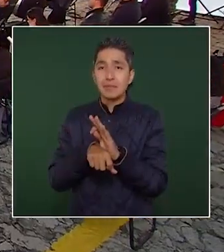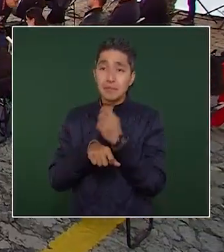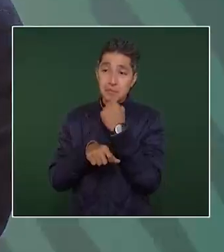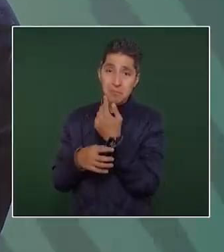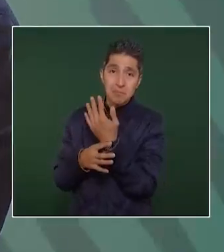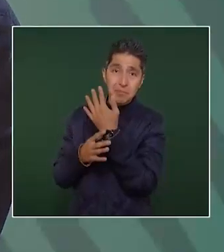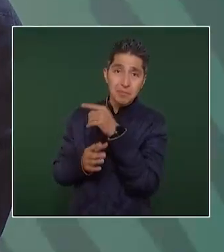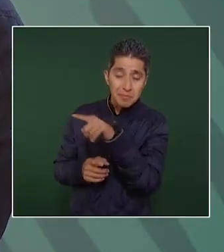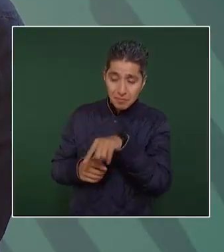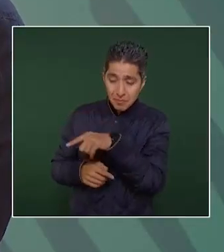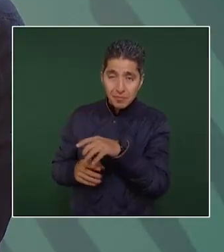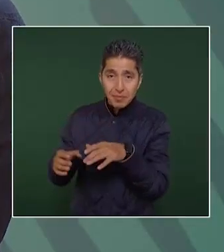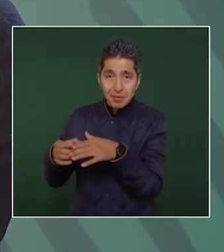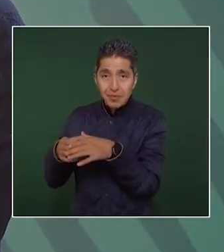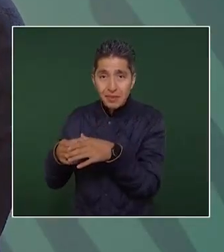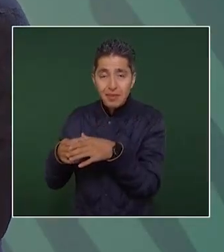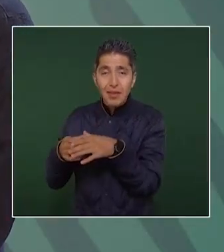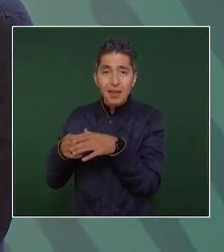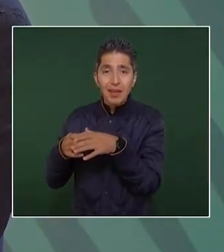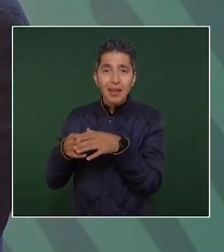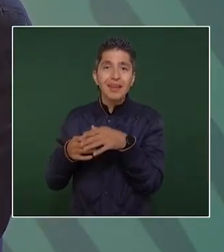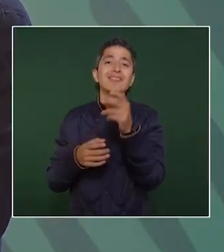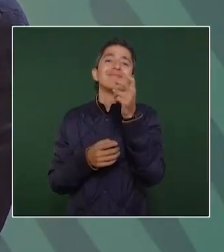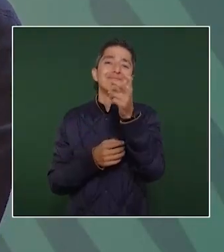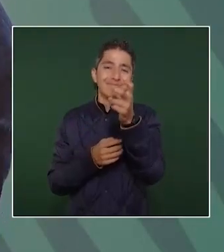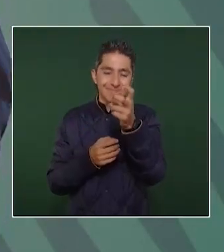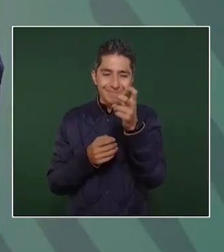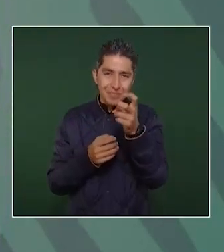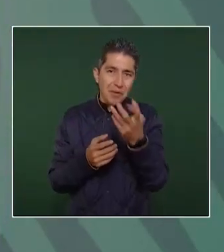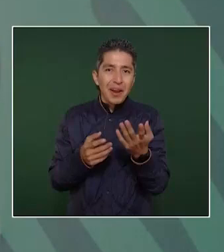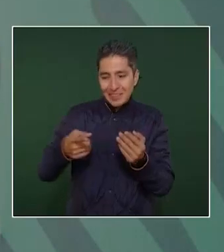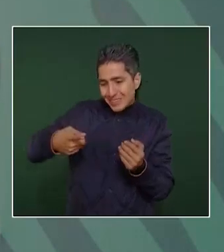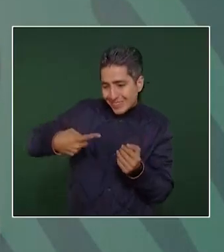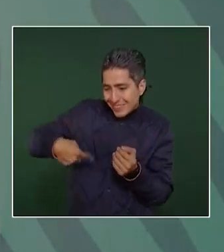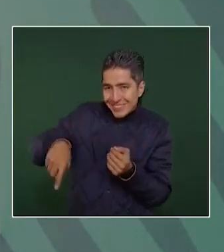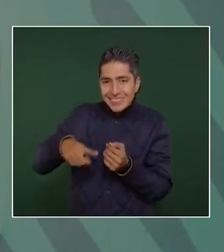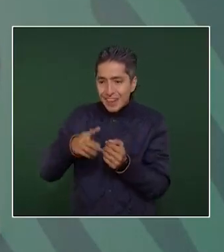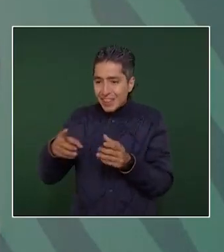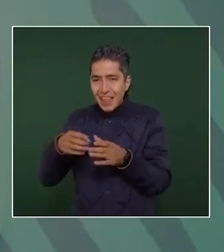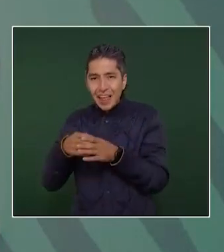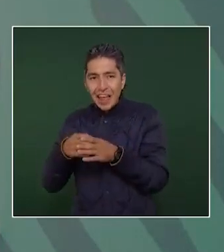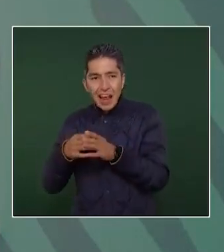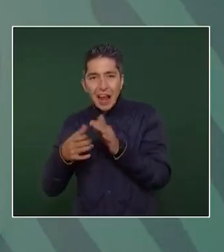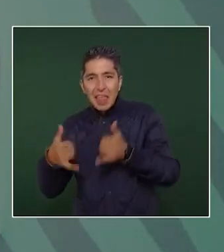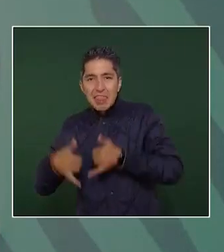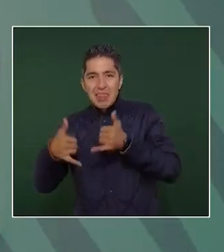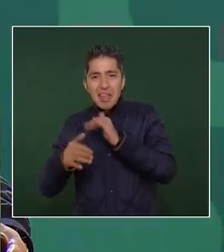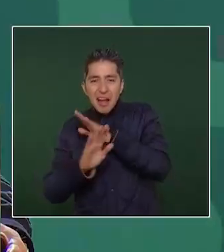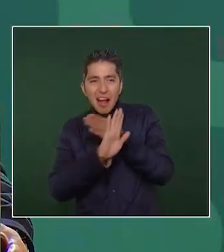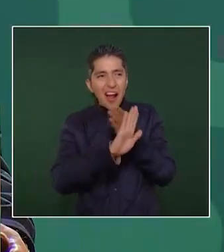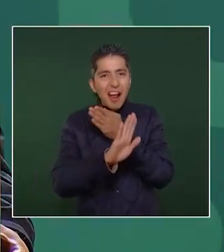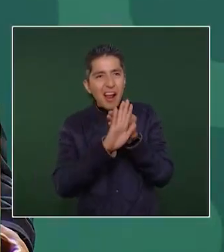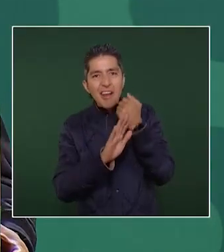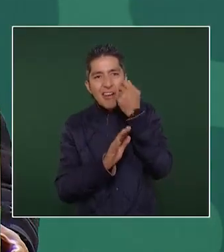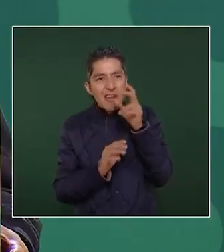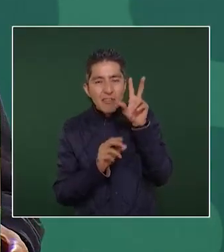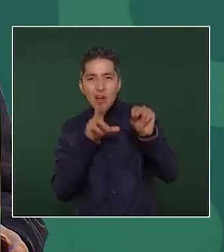Y por eso ahora se oponen a la transformación y quieren